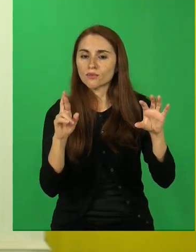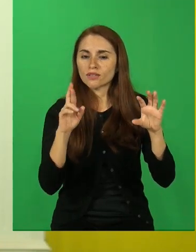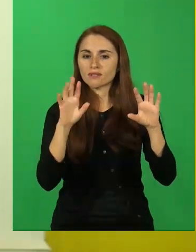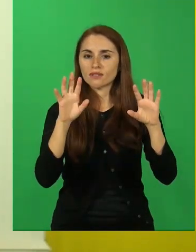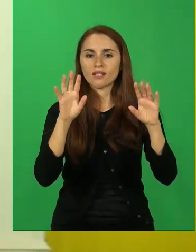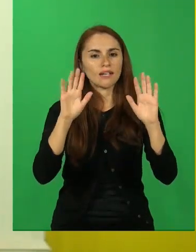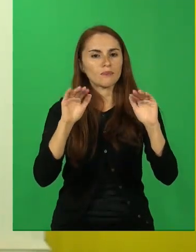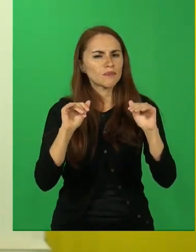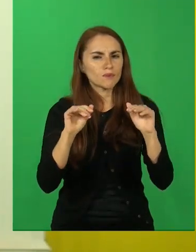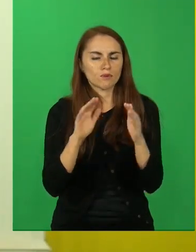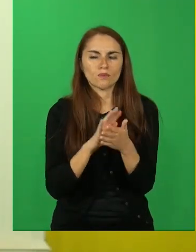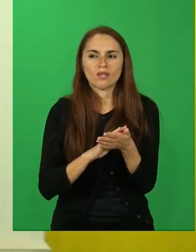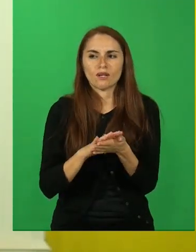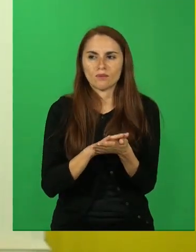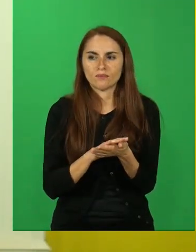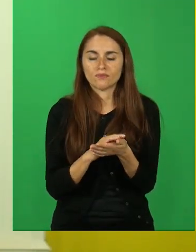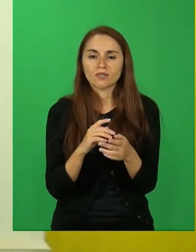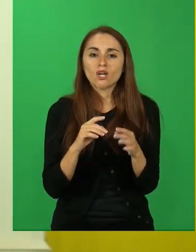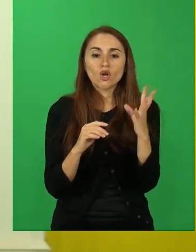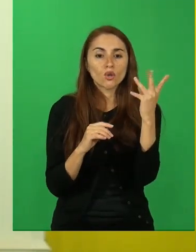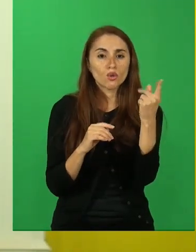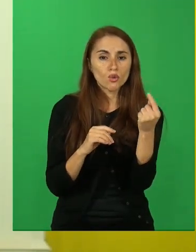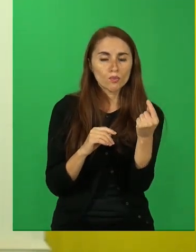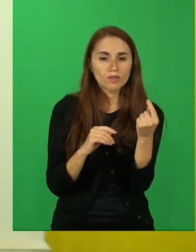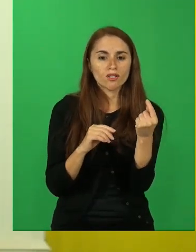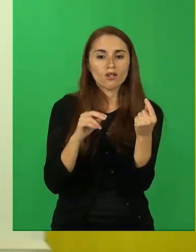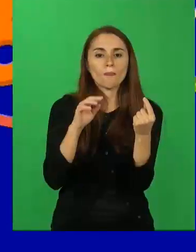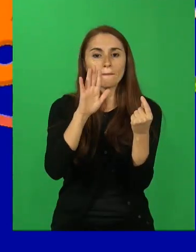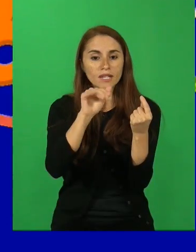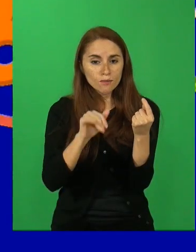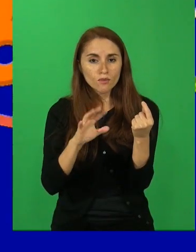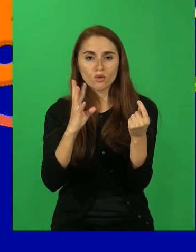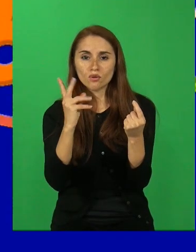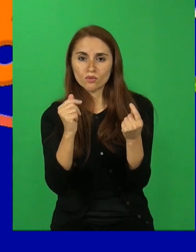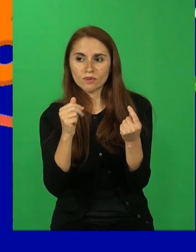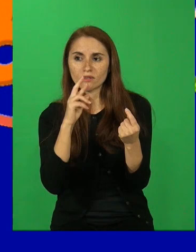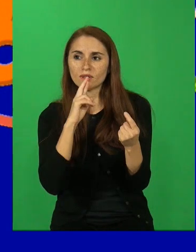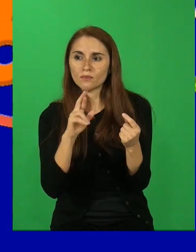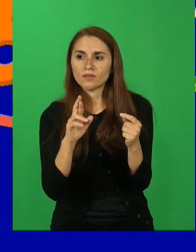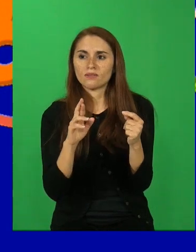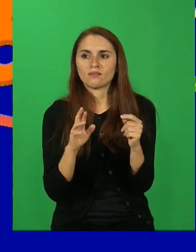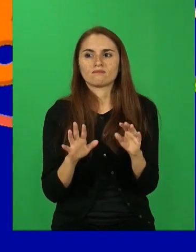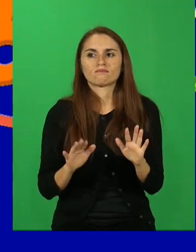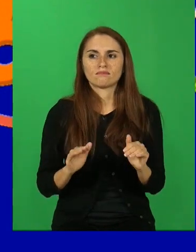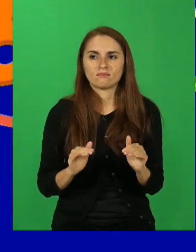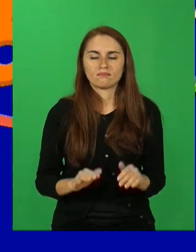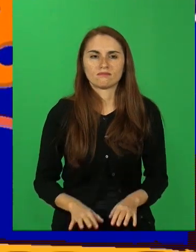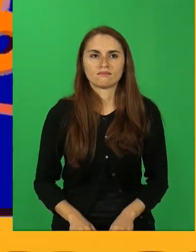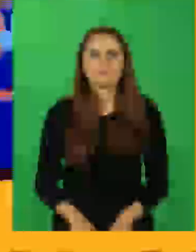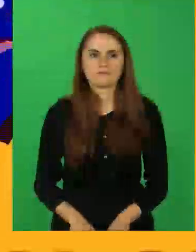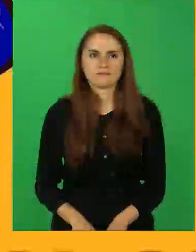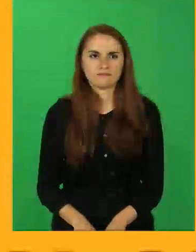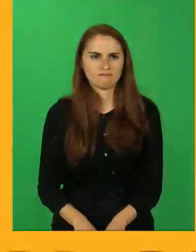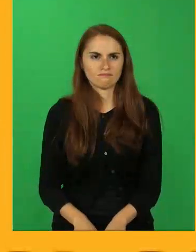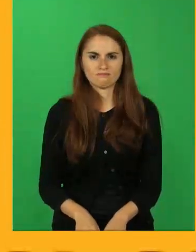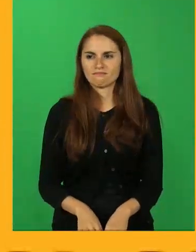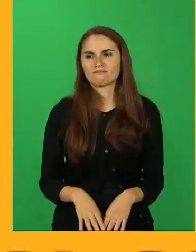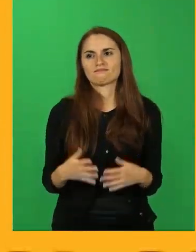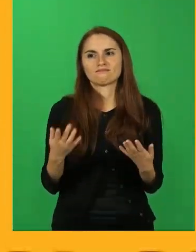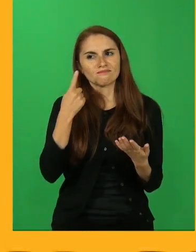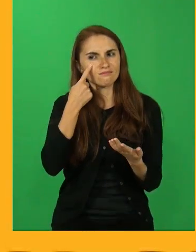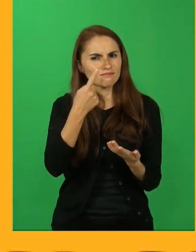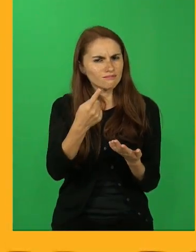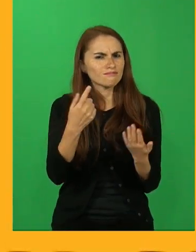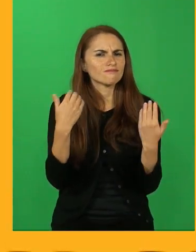mismo número. Como ya sé que a veces el concepto es un poco más complejo, vamos a hacerlo práctica para que